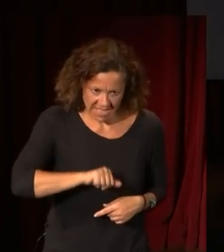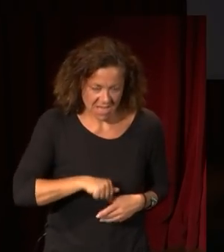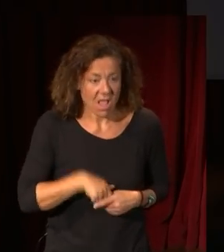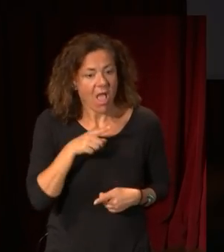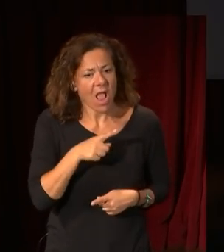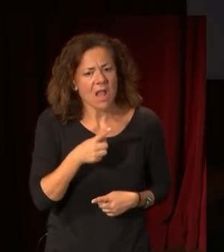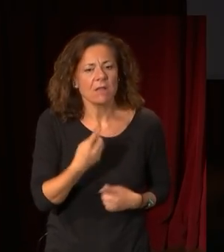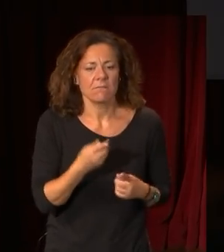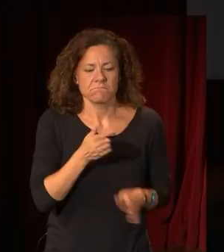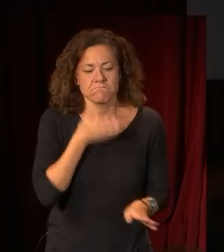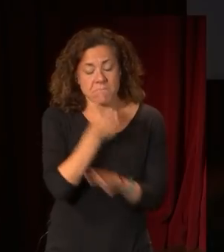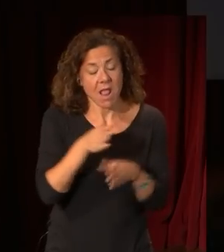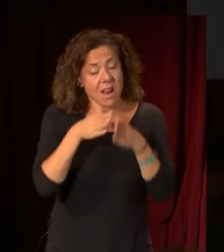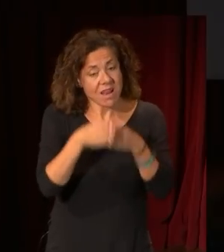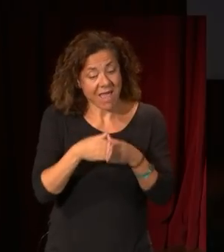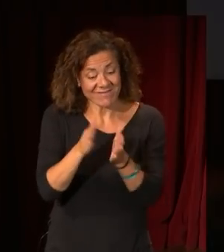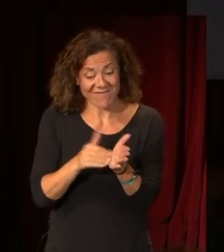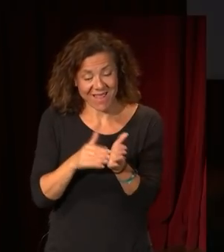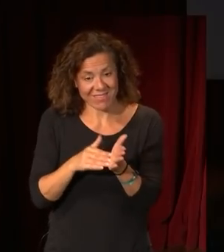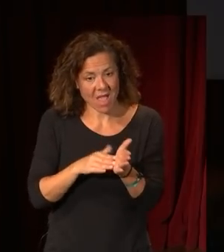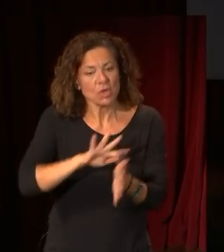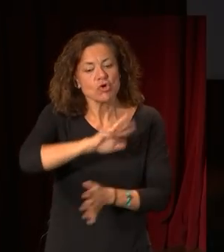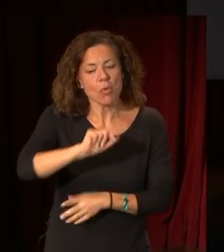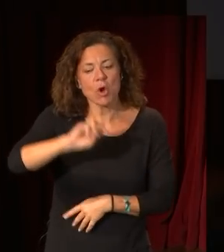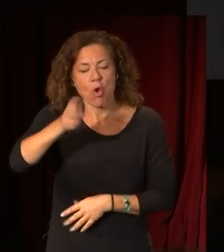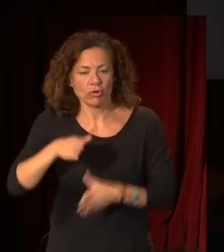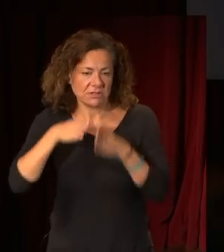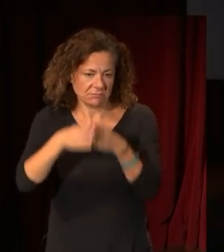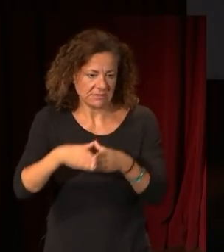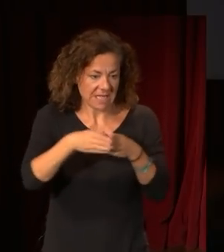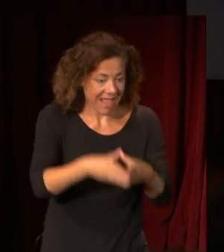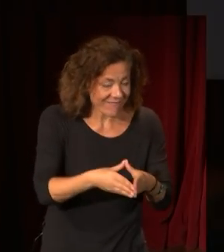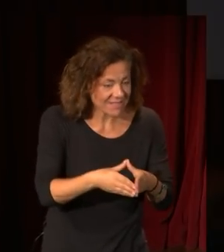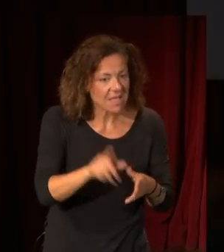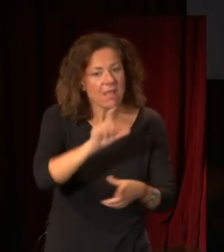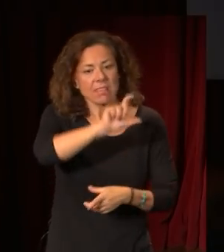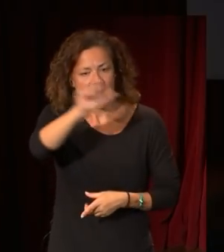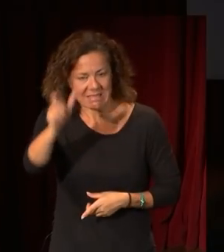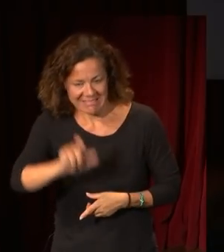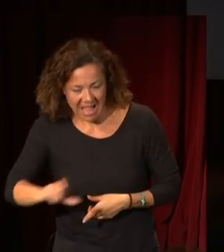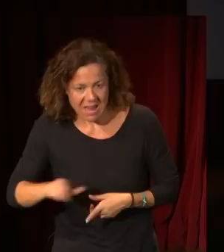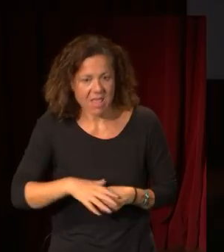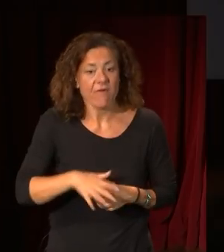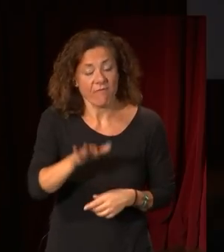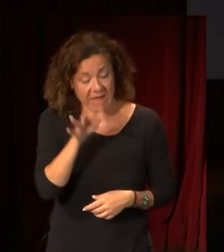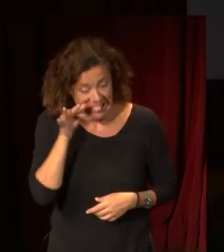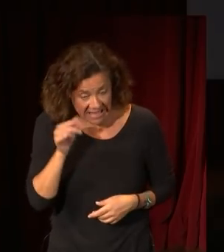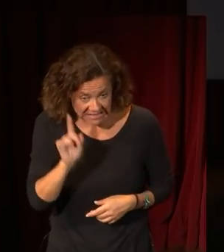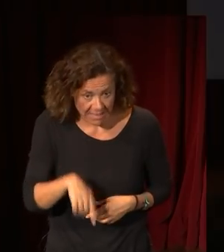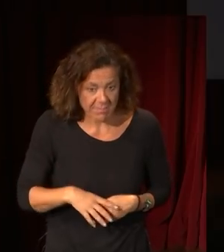diversas ocasiones naves valencianas que asaltaron otras naves de carga de origen genovés francés